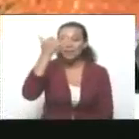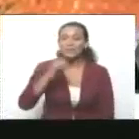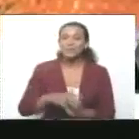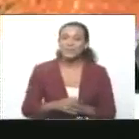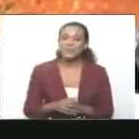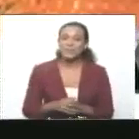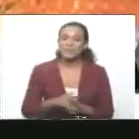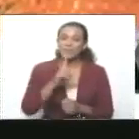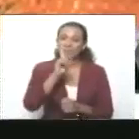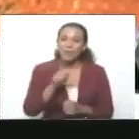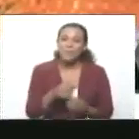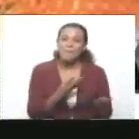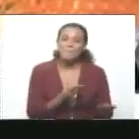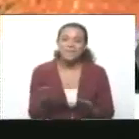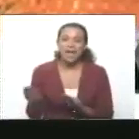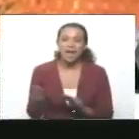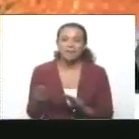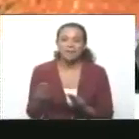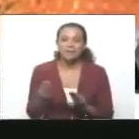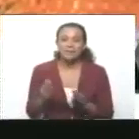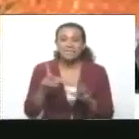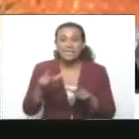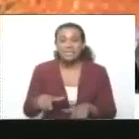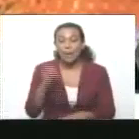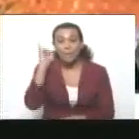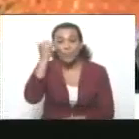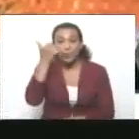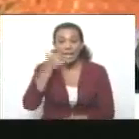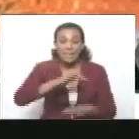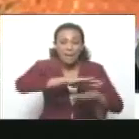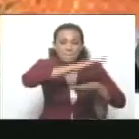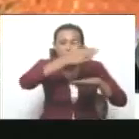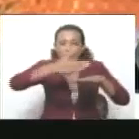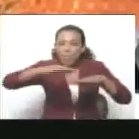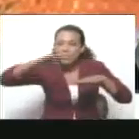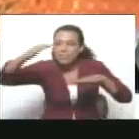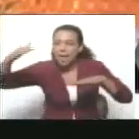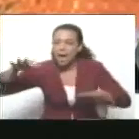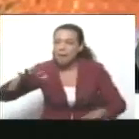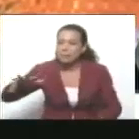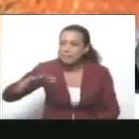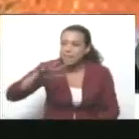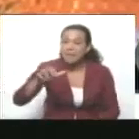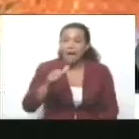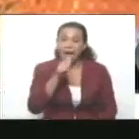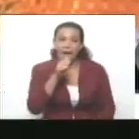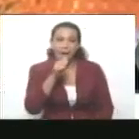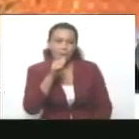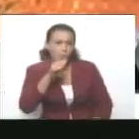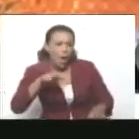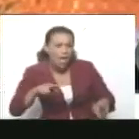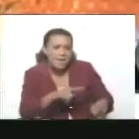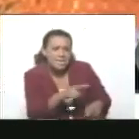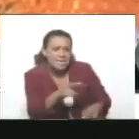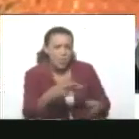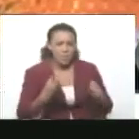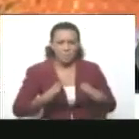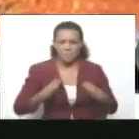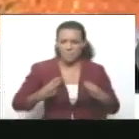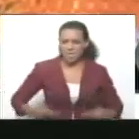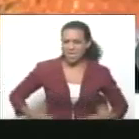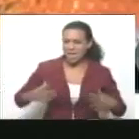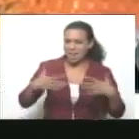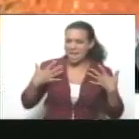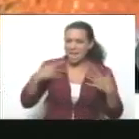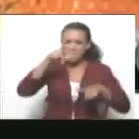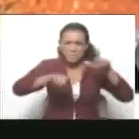Leonza, del Yaracuy bello, de montañas, de aguas, de vida, de